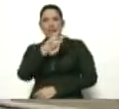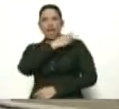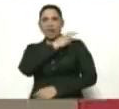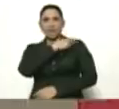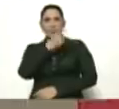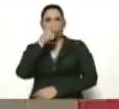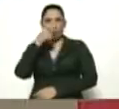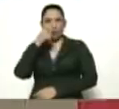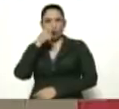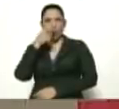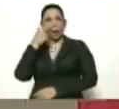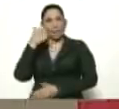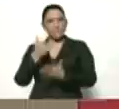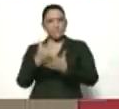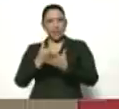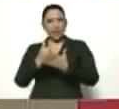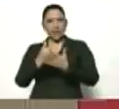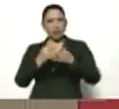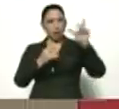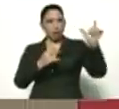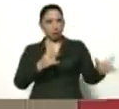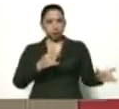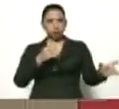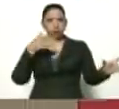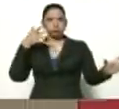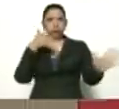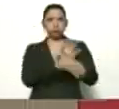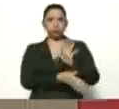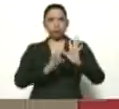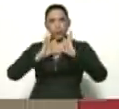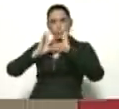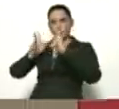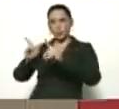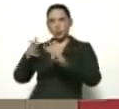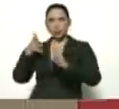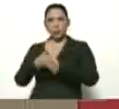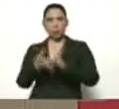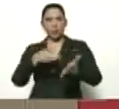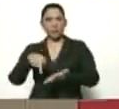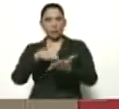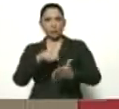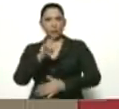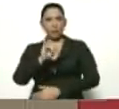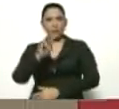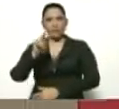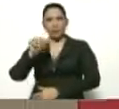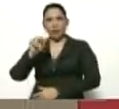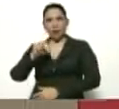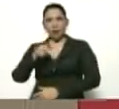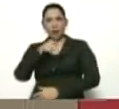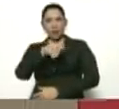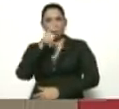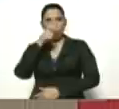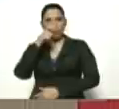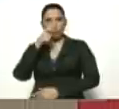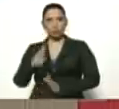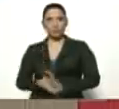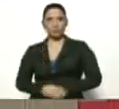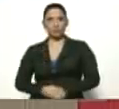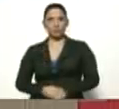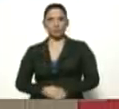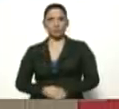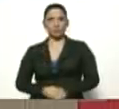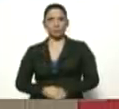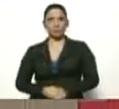testimonio de antonio se queda acerca de la participación de iván simonovis en estos hechos adelante